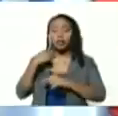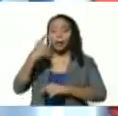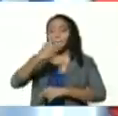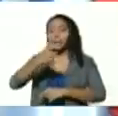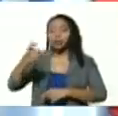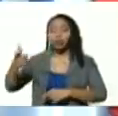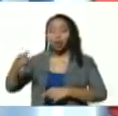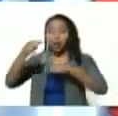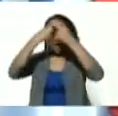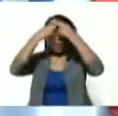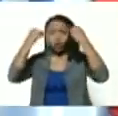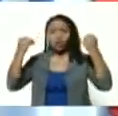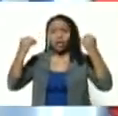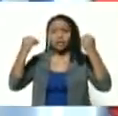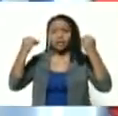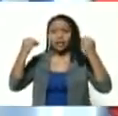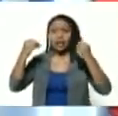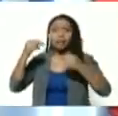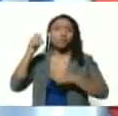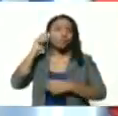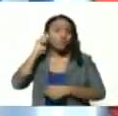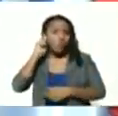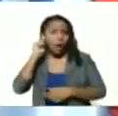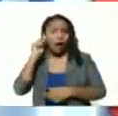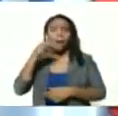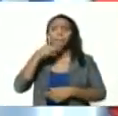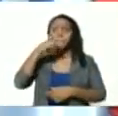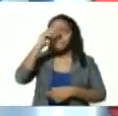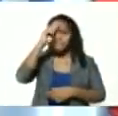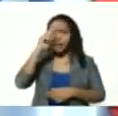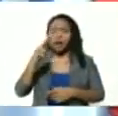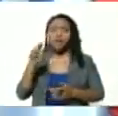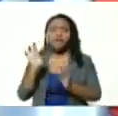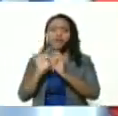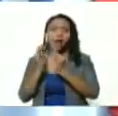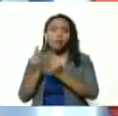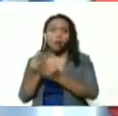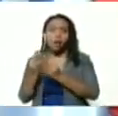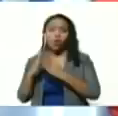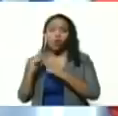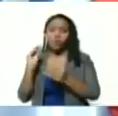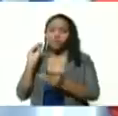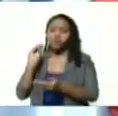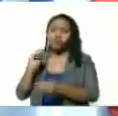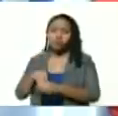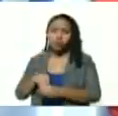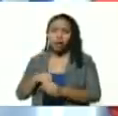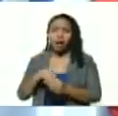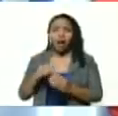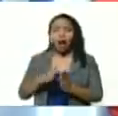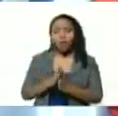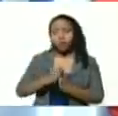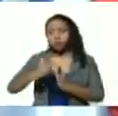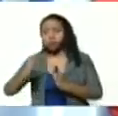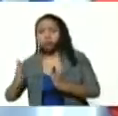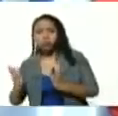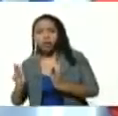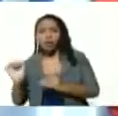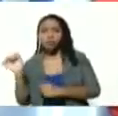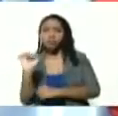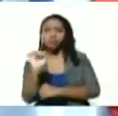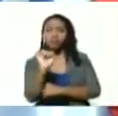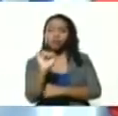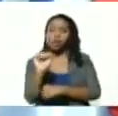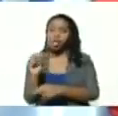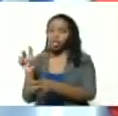inocentes, amas de casa, padres de familia, los colocan a un lado de la carretera y les saquean